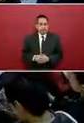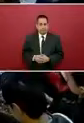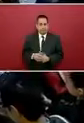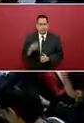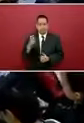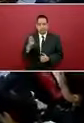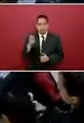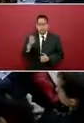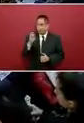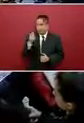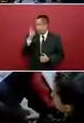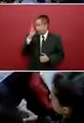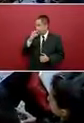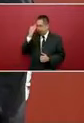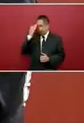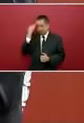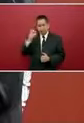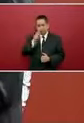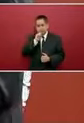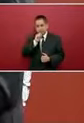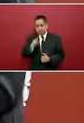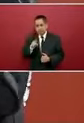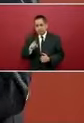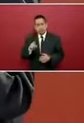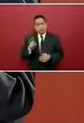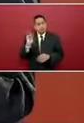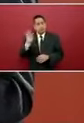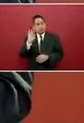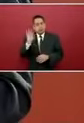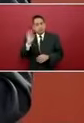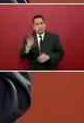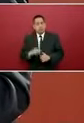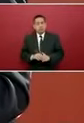Así era. Y si